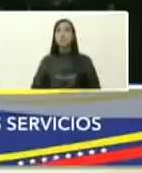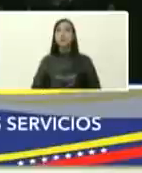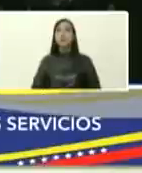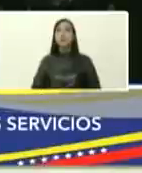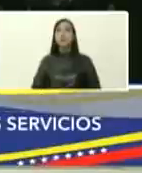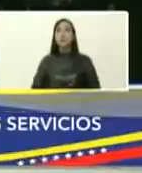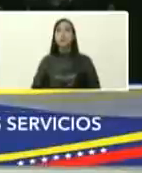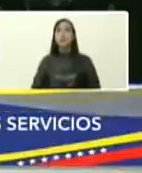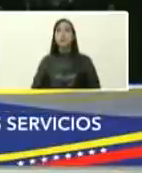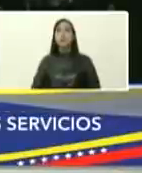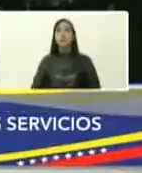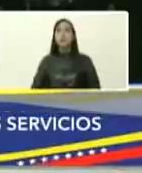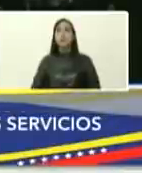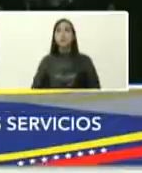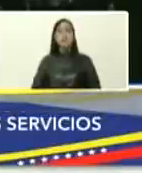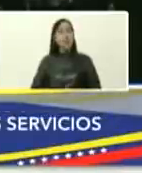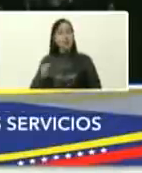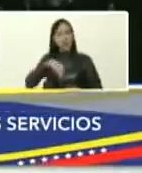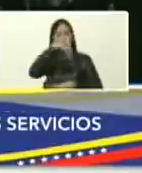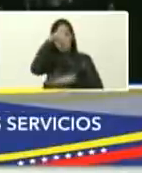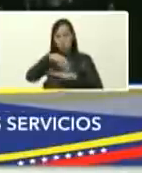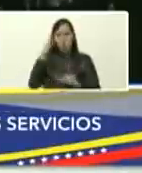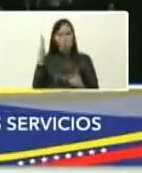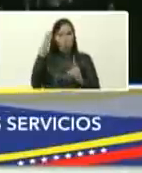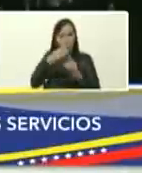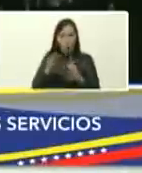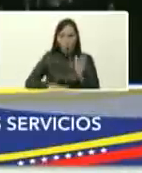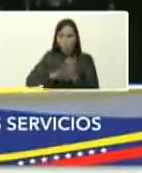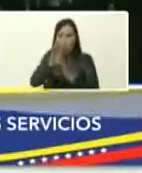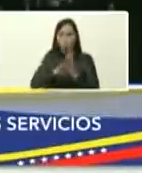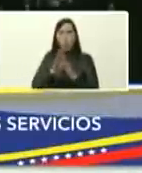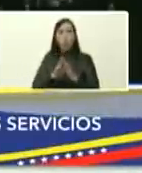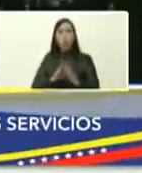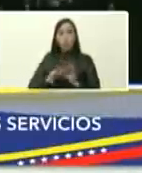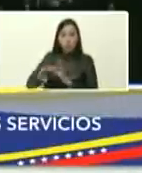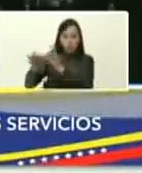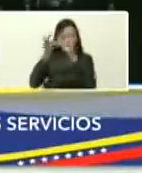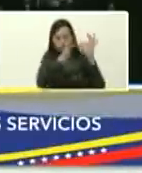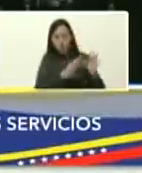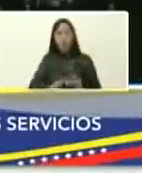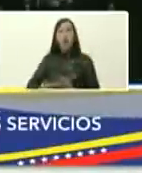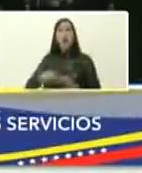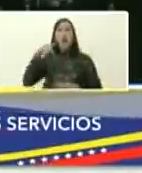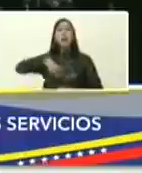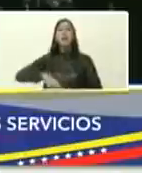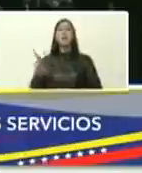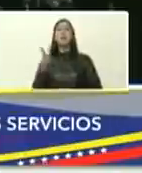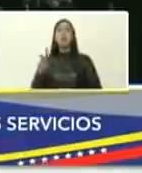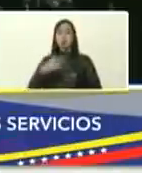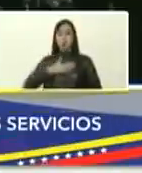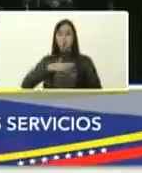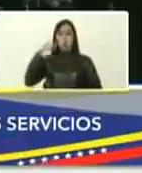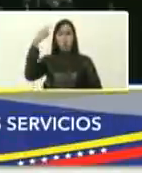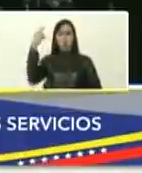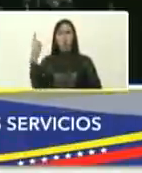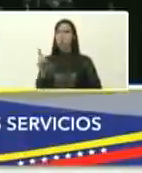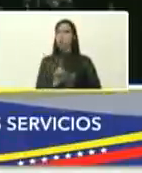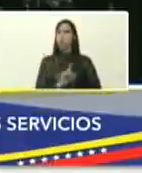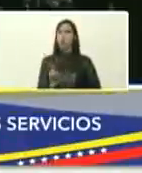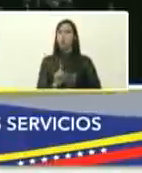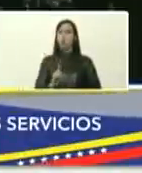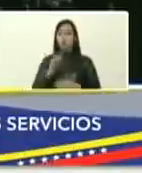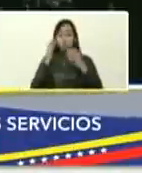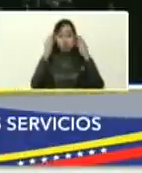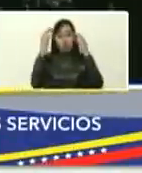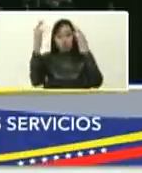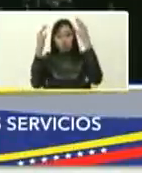de un objetivo nacional, desarrollar integralmente al país. No estoy loco, que es un sueño, es un